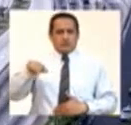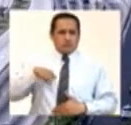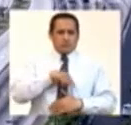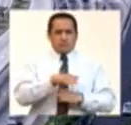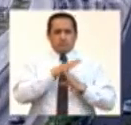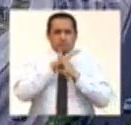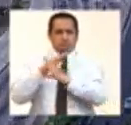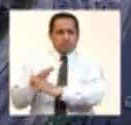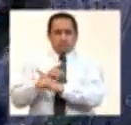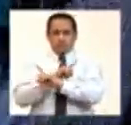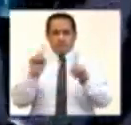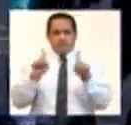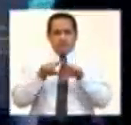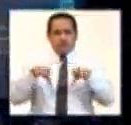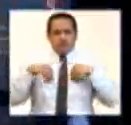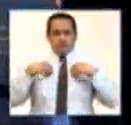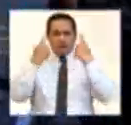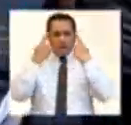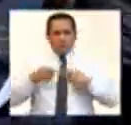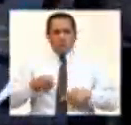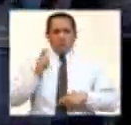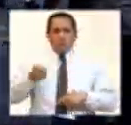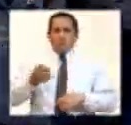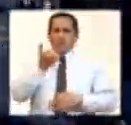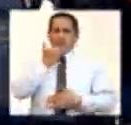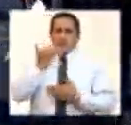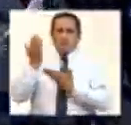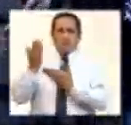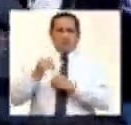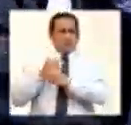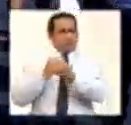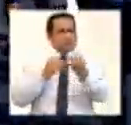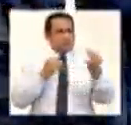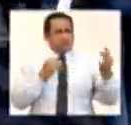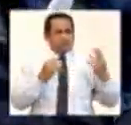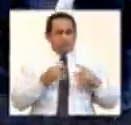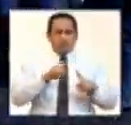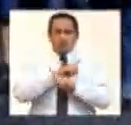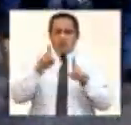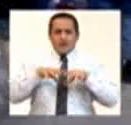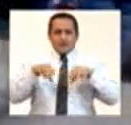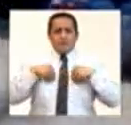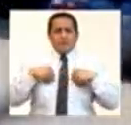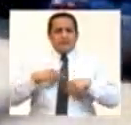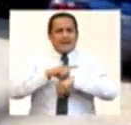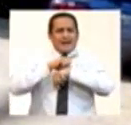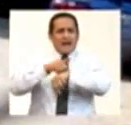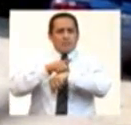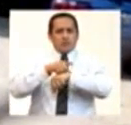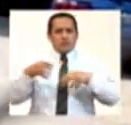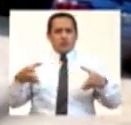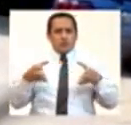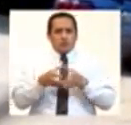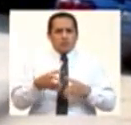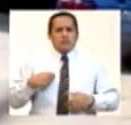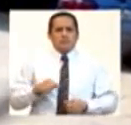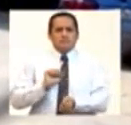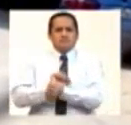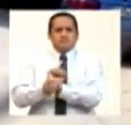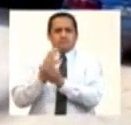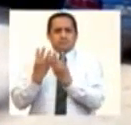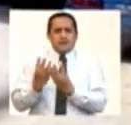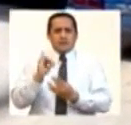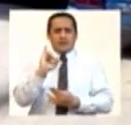El rechazo generalizado a la controvertida sentencia fue total en todos los sectores. De inmediato, el Instituto